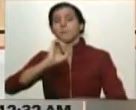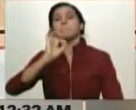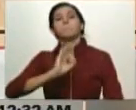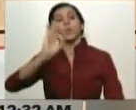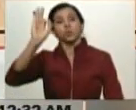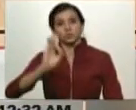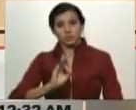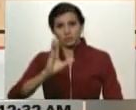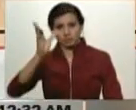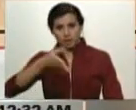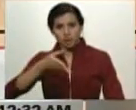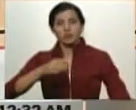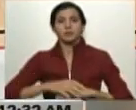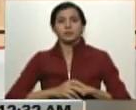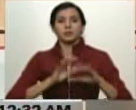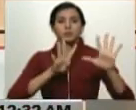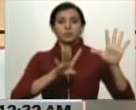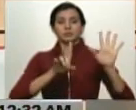96%,